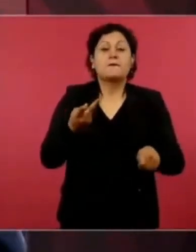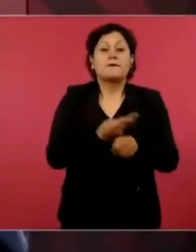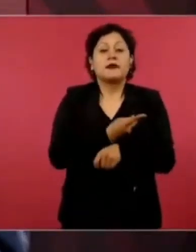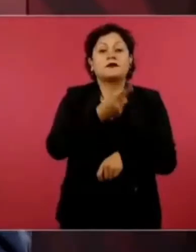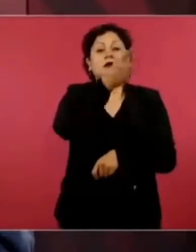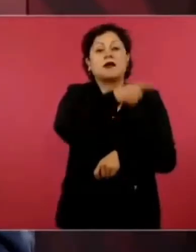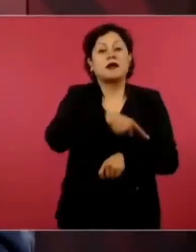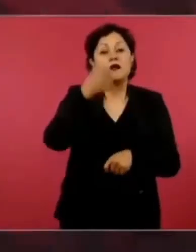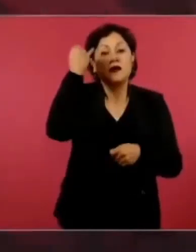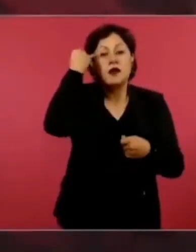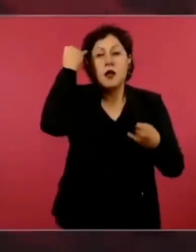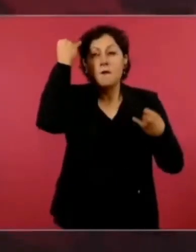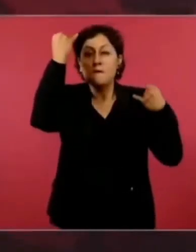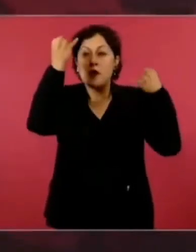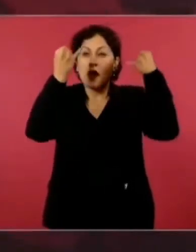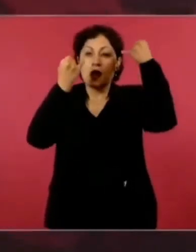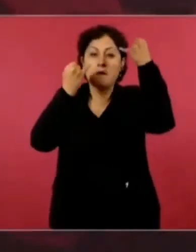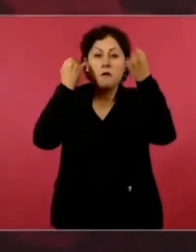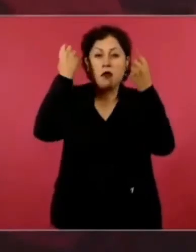inventan.